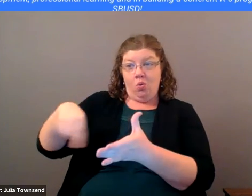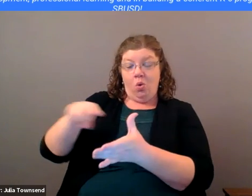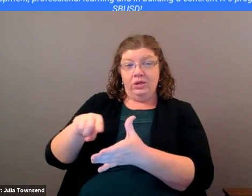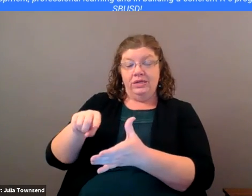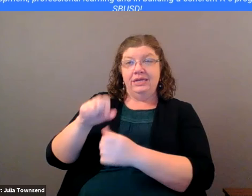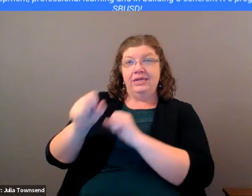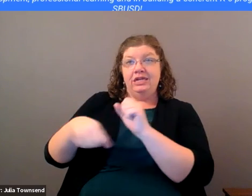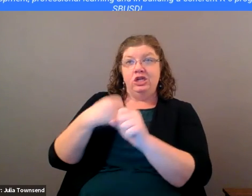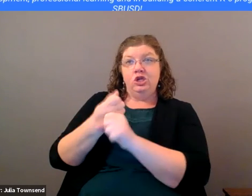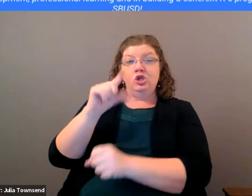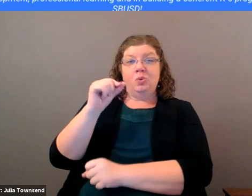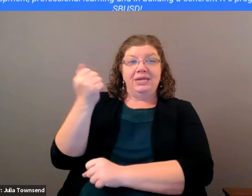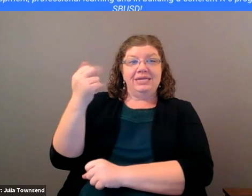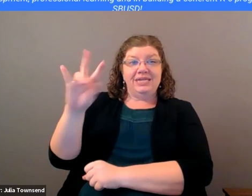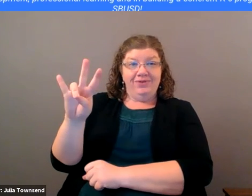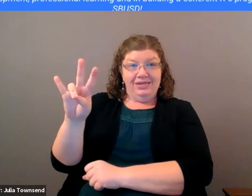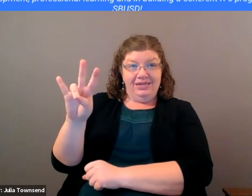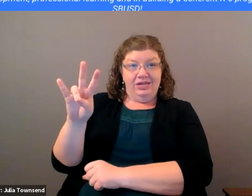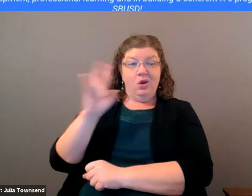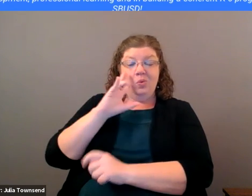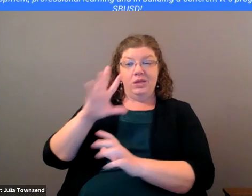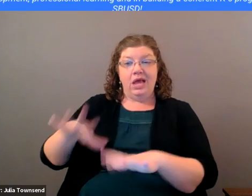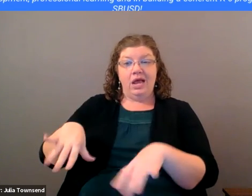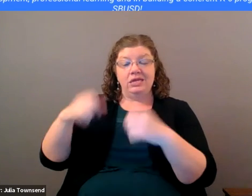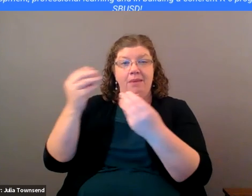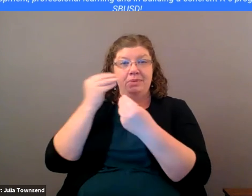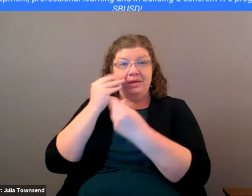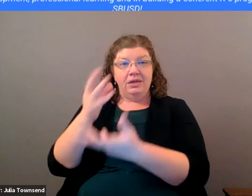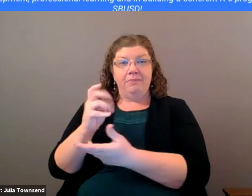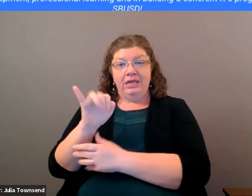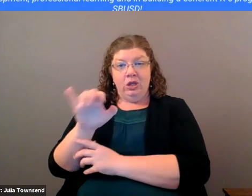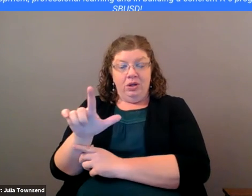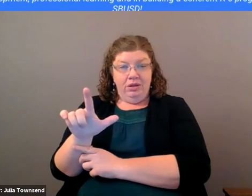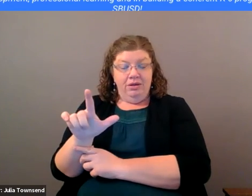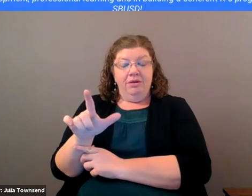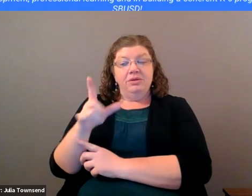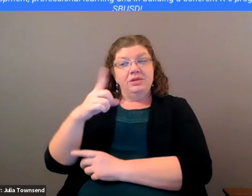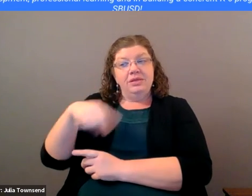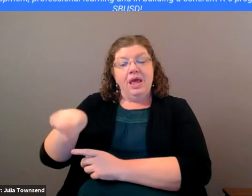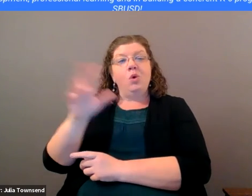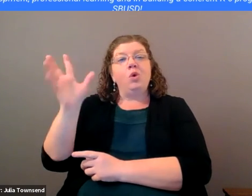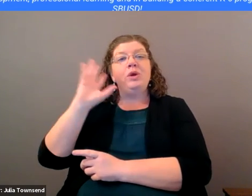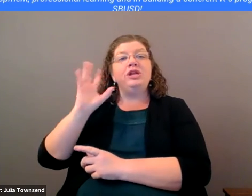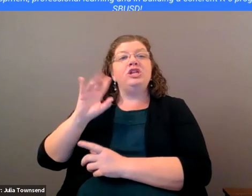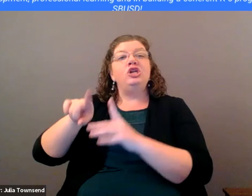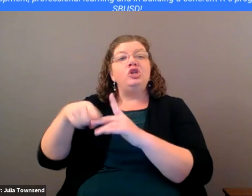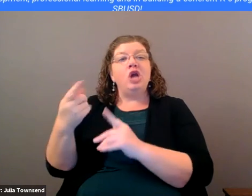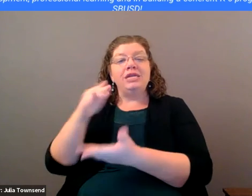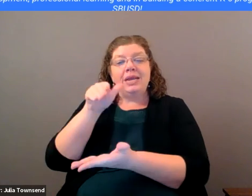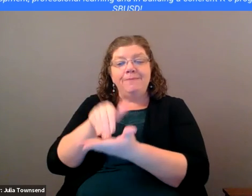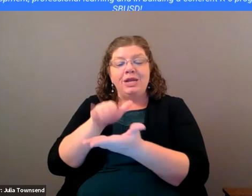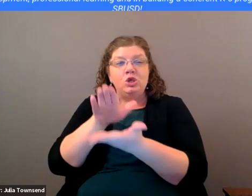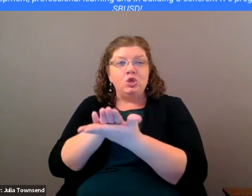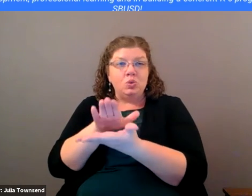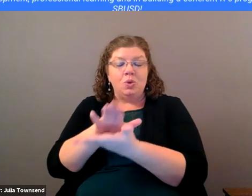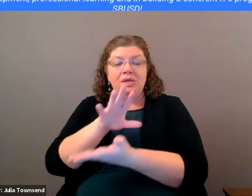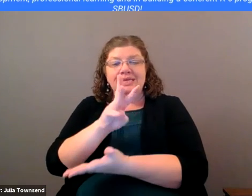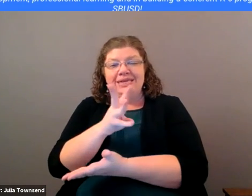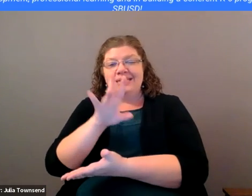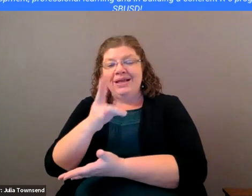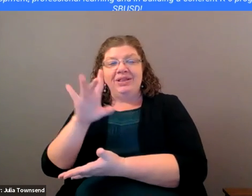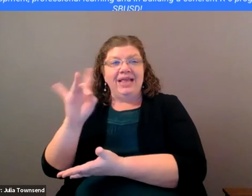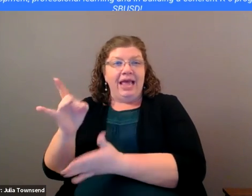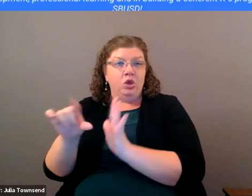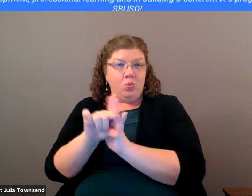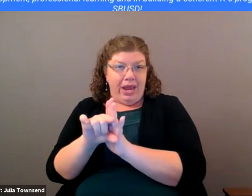grado en el 2017 con los materiales adoptados que originalmente solamente eran materiales de sexto,